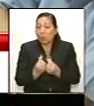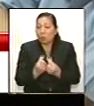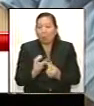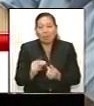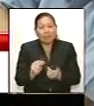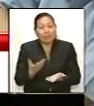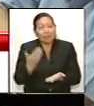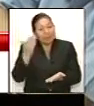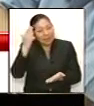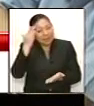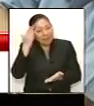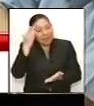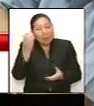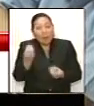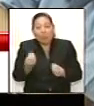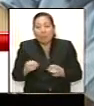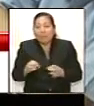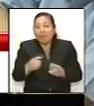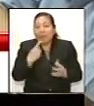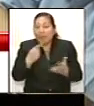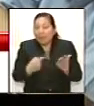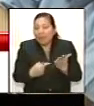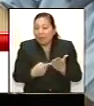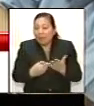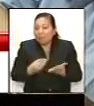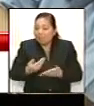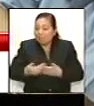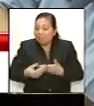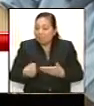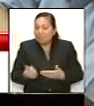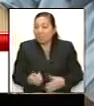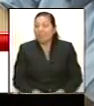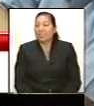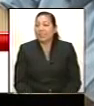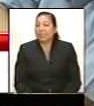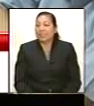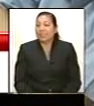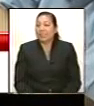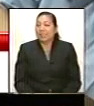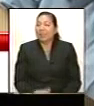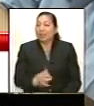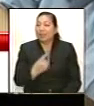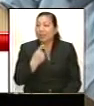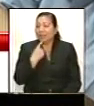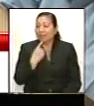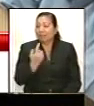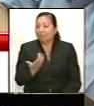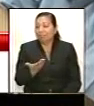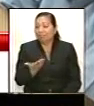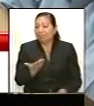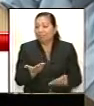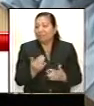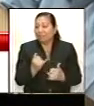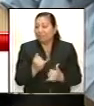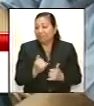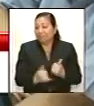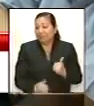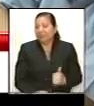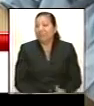no sabemos cómo hacerlo porque la tecnología pues avanza bastante rápido, ¿no? Entonces yo quería en esta mesa, de repente al